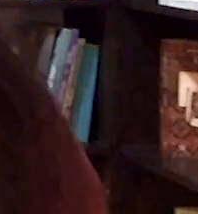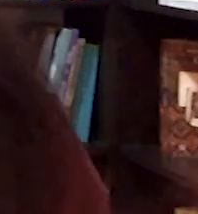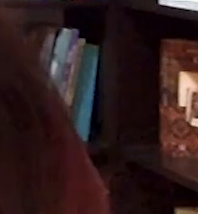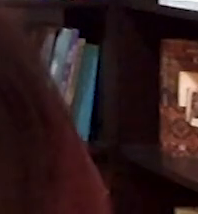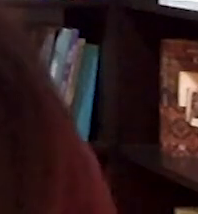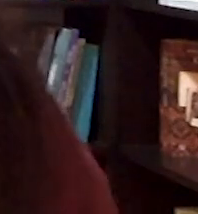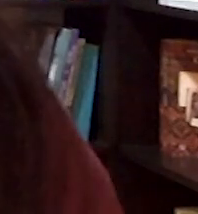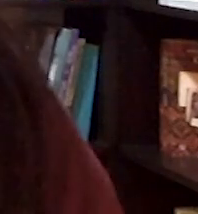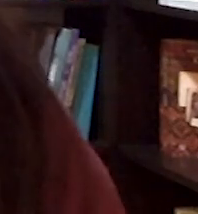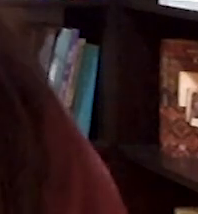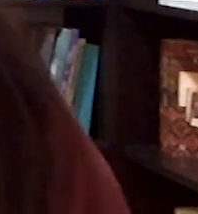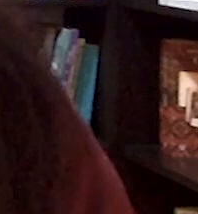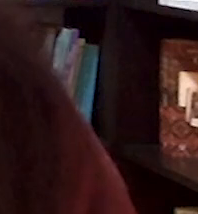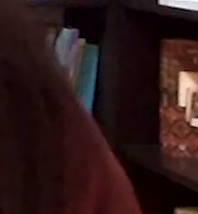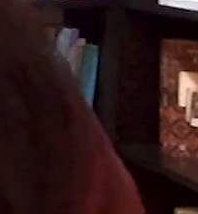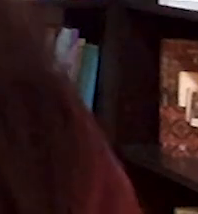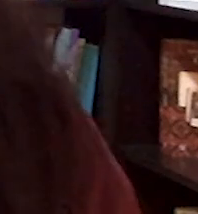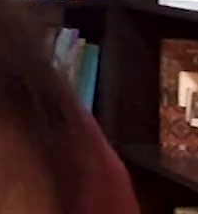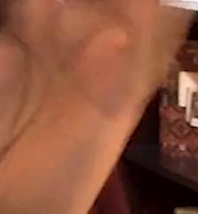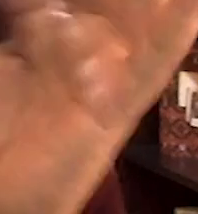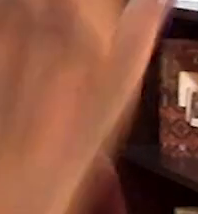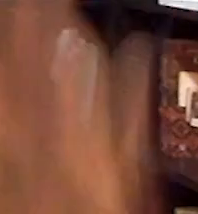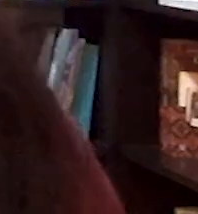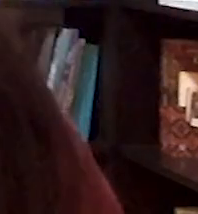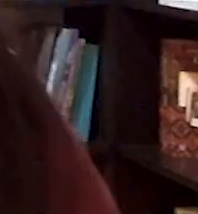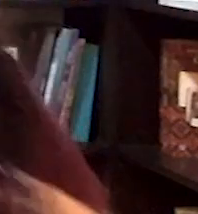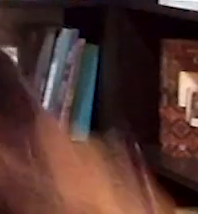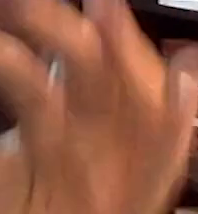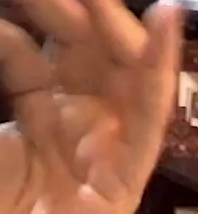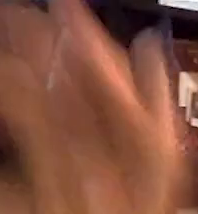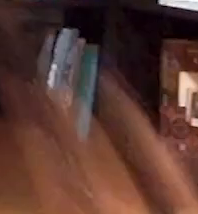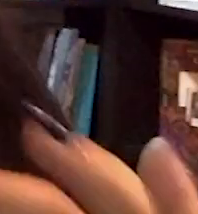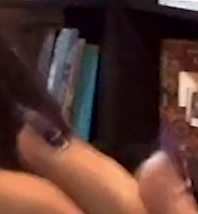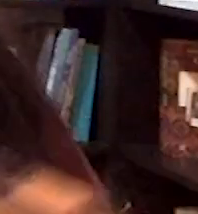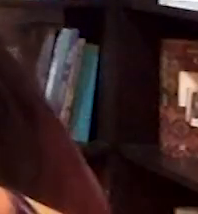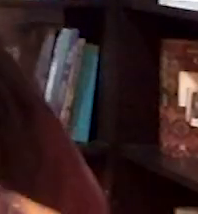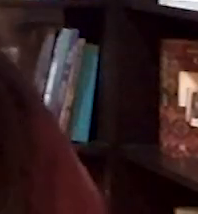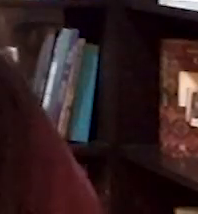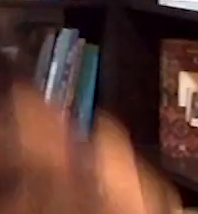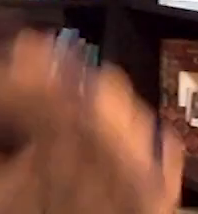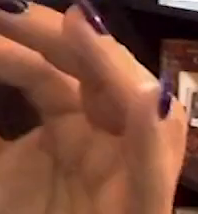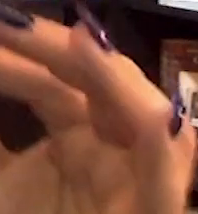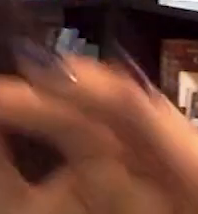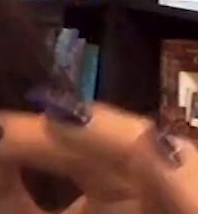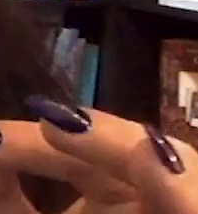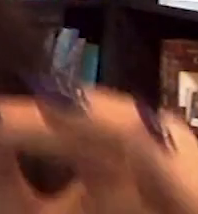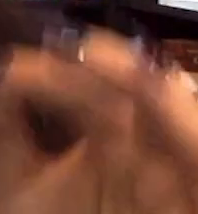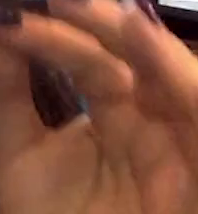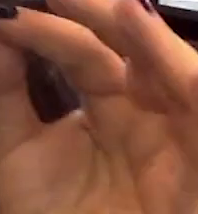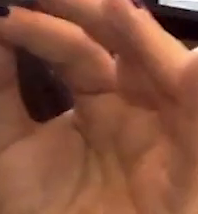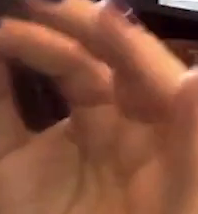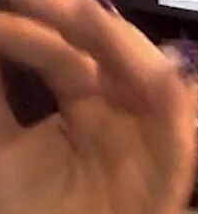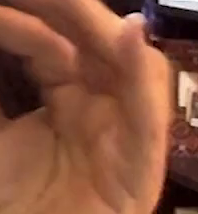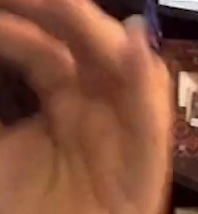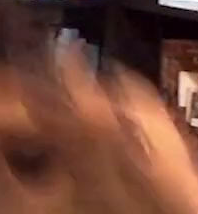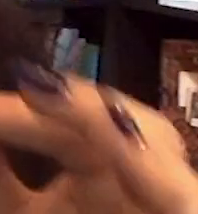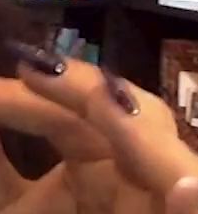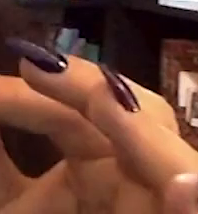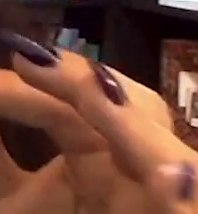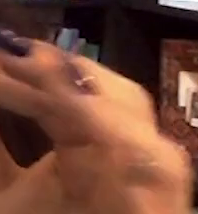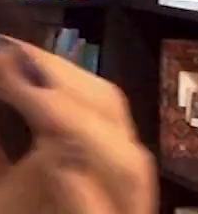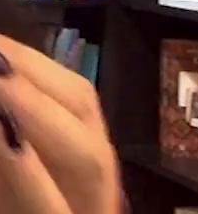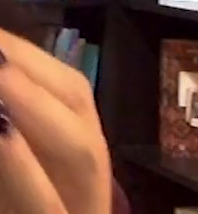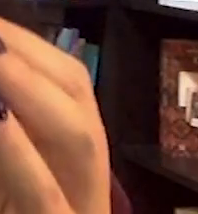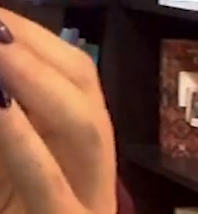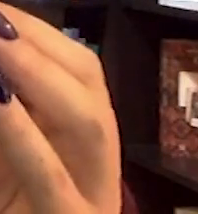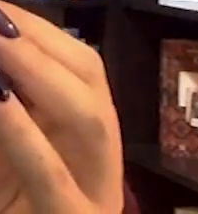pasado, hace apenas algunos días, y fue un rotundo éxito. De verdad, la feria popular